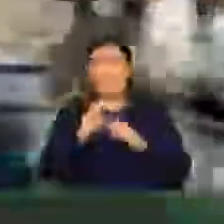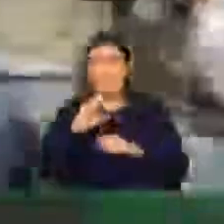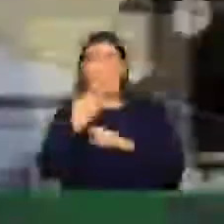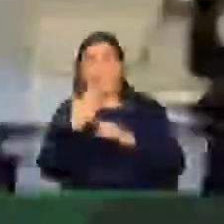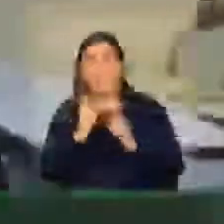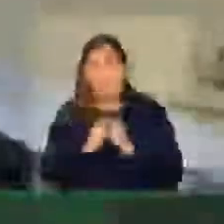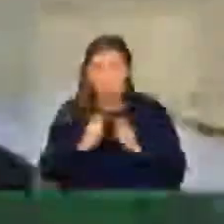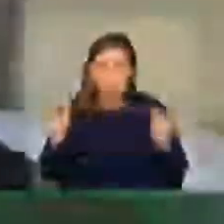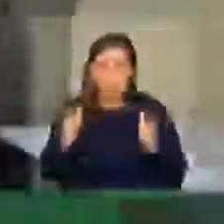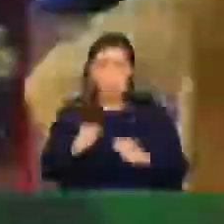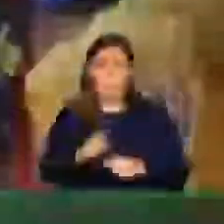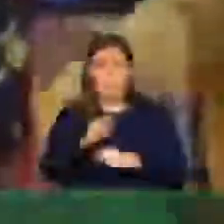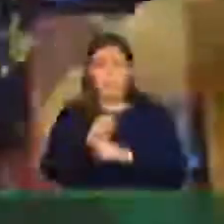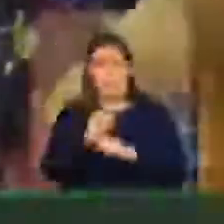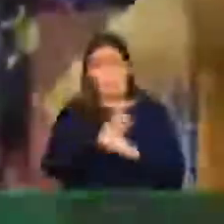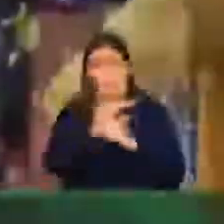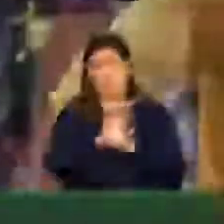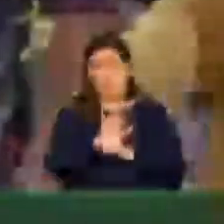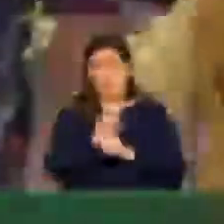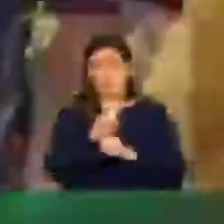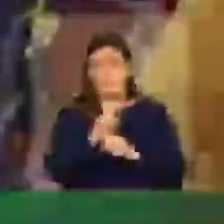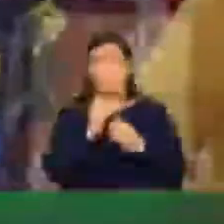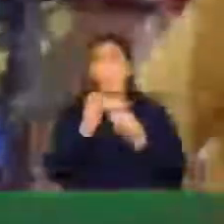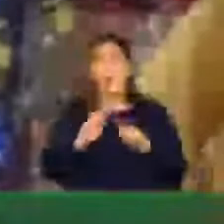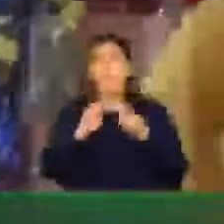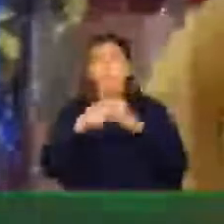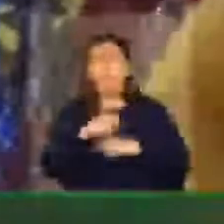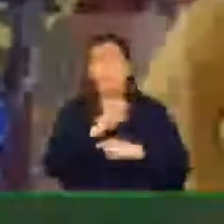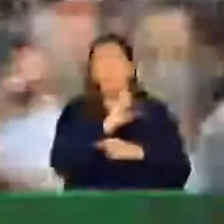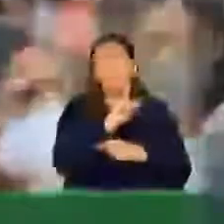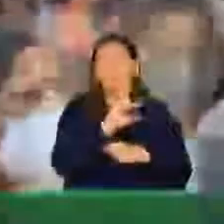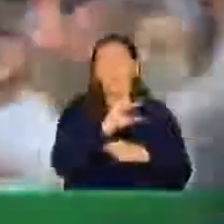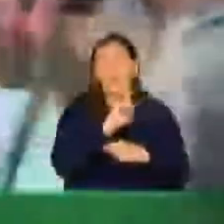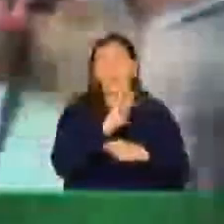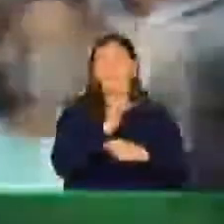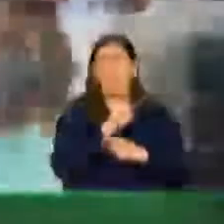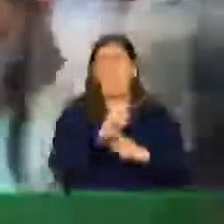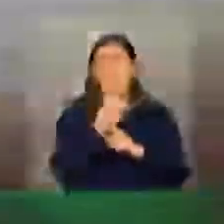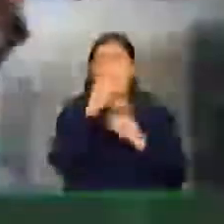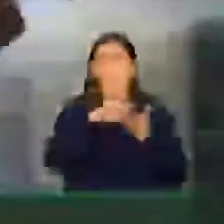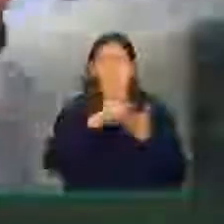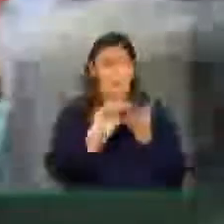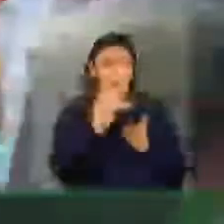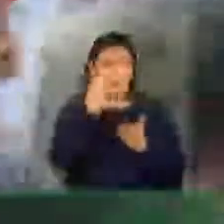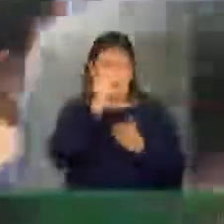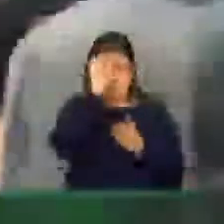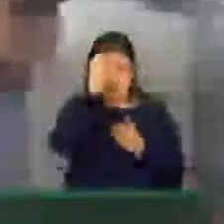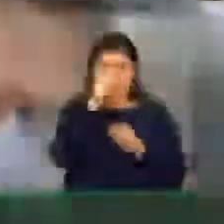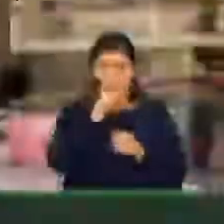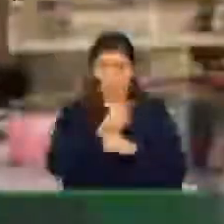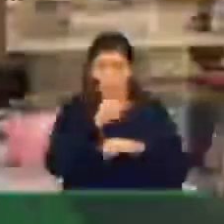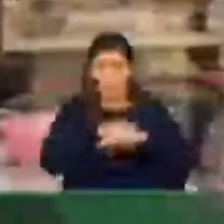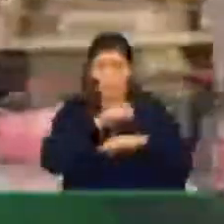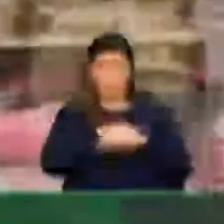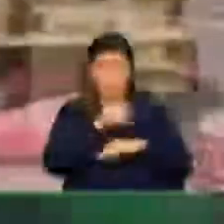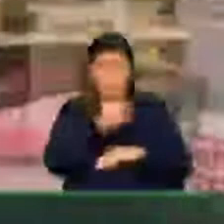de COVID-19 en el país asiático. Se trata de una mutación de la variante Delta, identificada por primera vez en India, a la que se considera